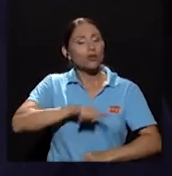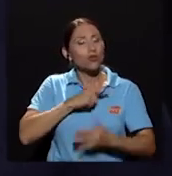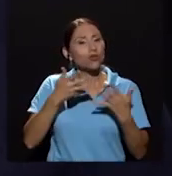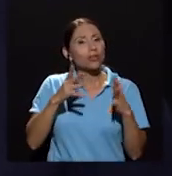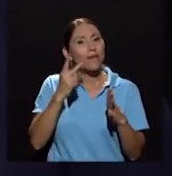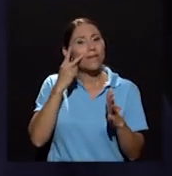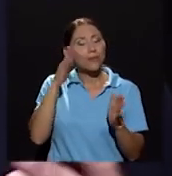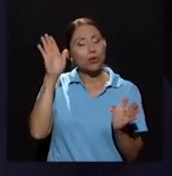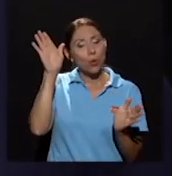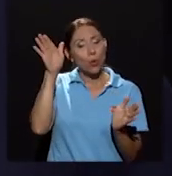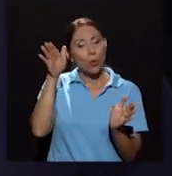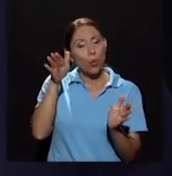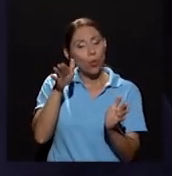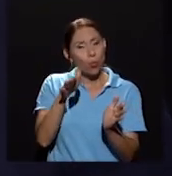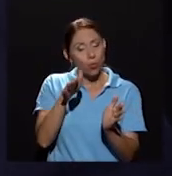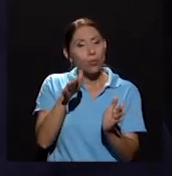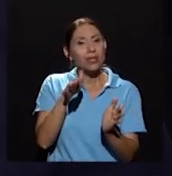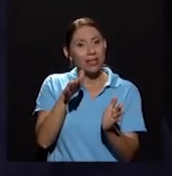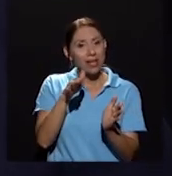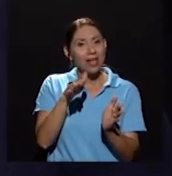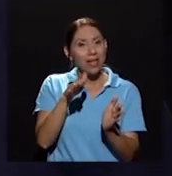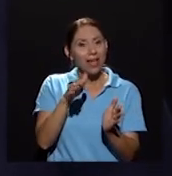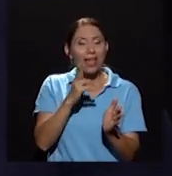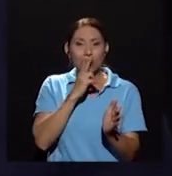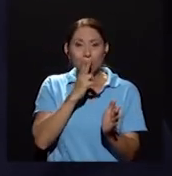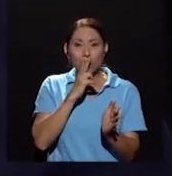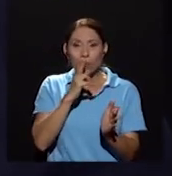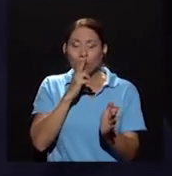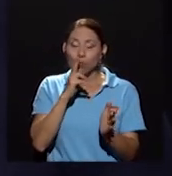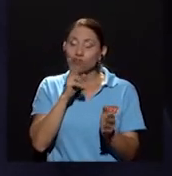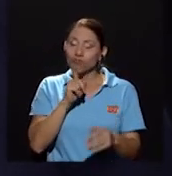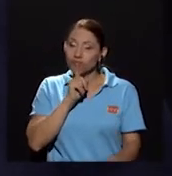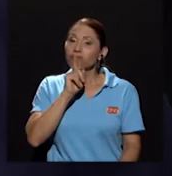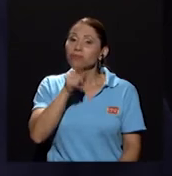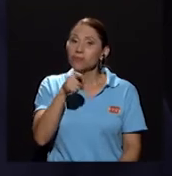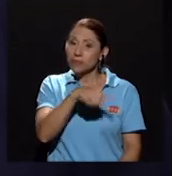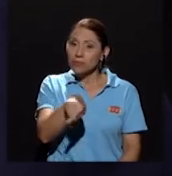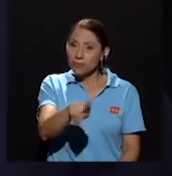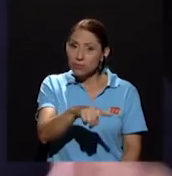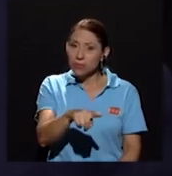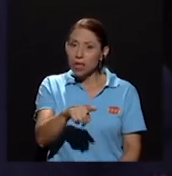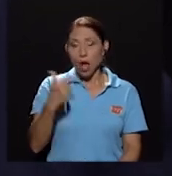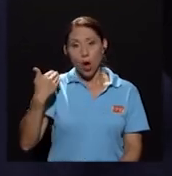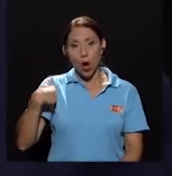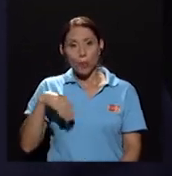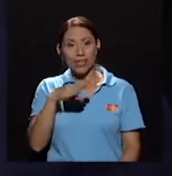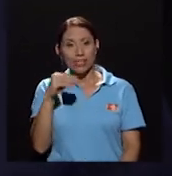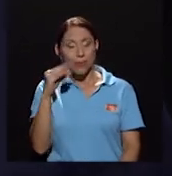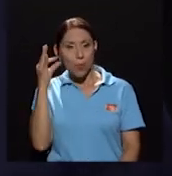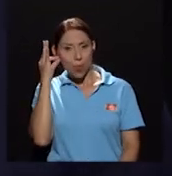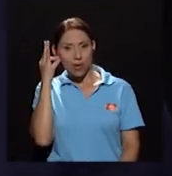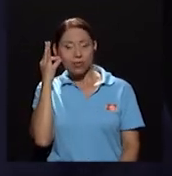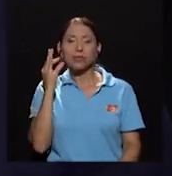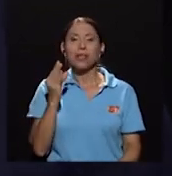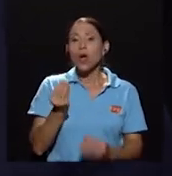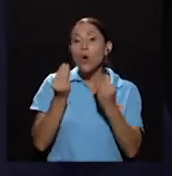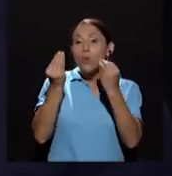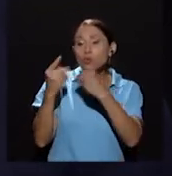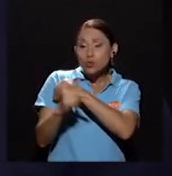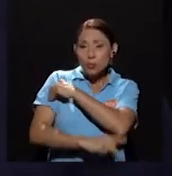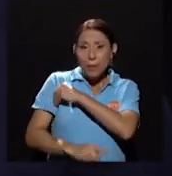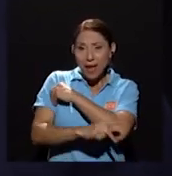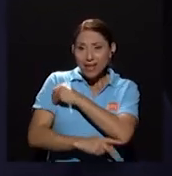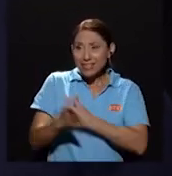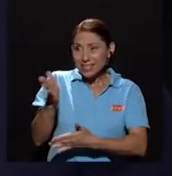franco en el consumo de tabaco en hombres y mujeres muchos de estos países algunos europeos